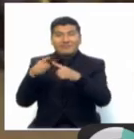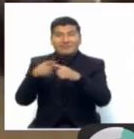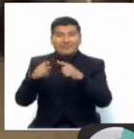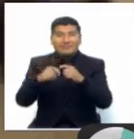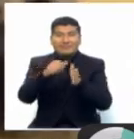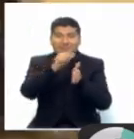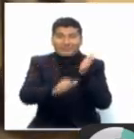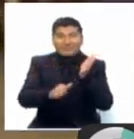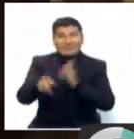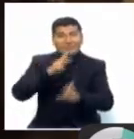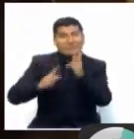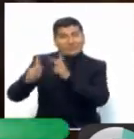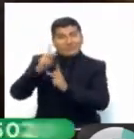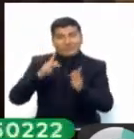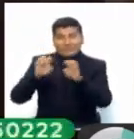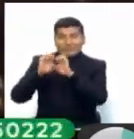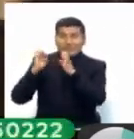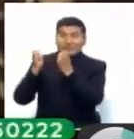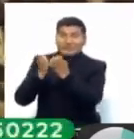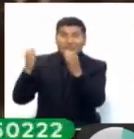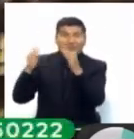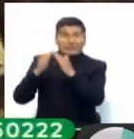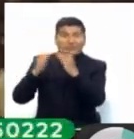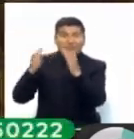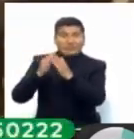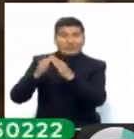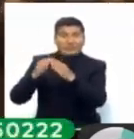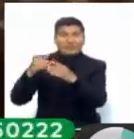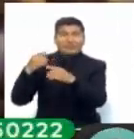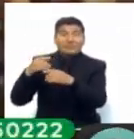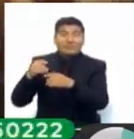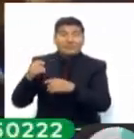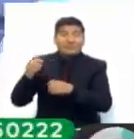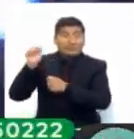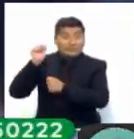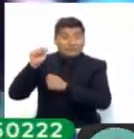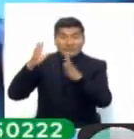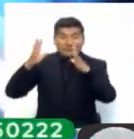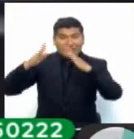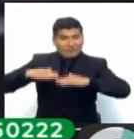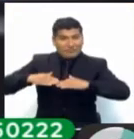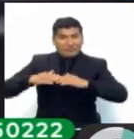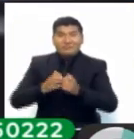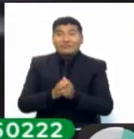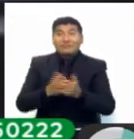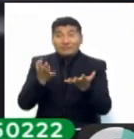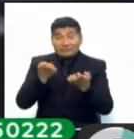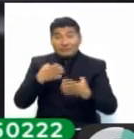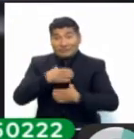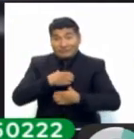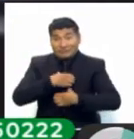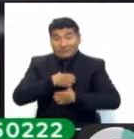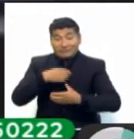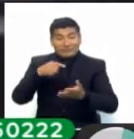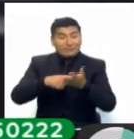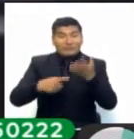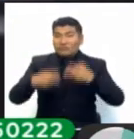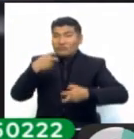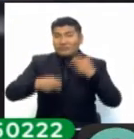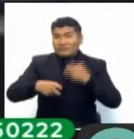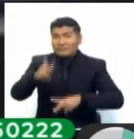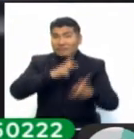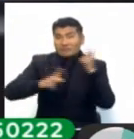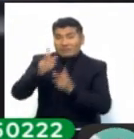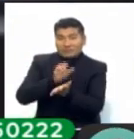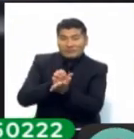departamentales, materiales, equipos y casas de campaña del Movimiento al Socialismo. Deseo denunciar ante ustedes los delitos y excesos que cometieron personas